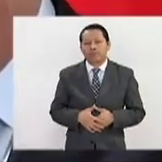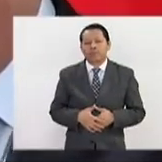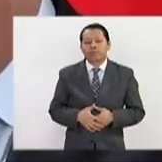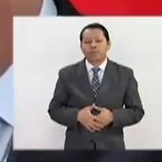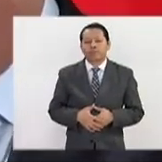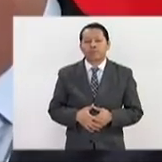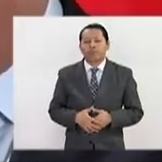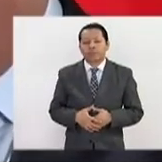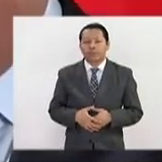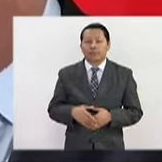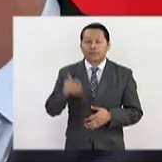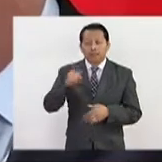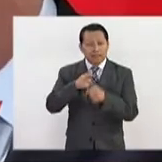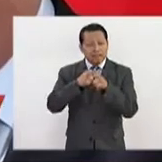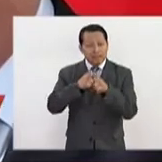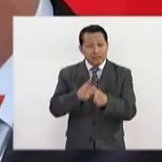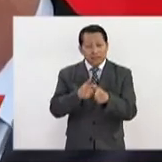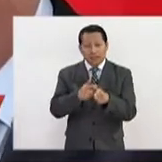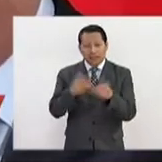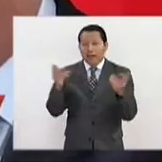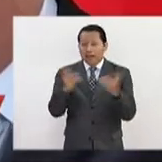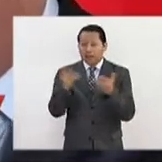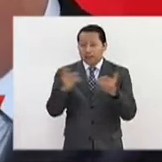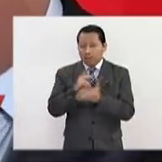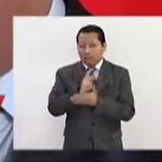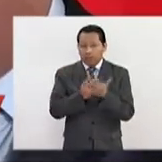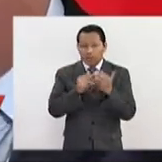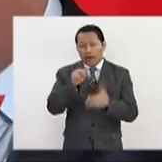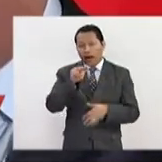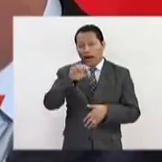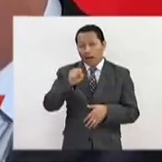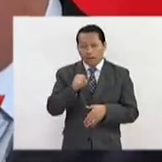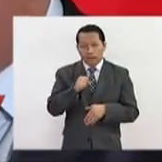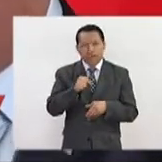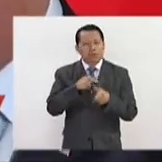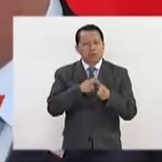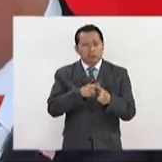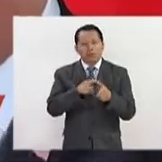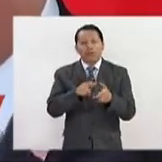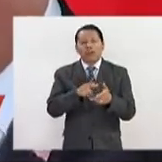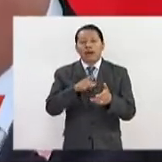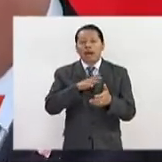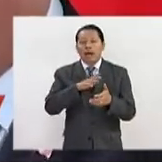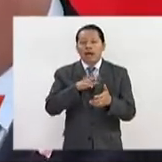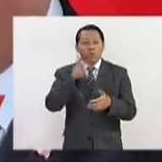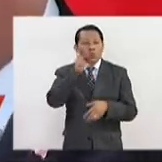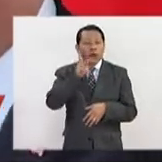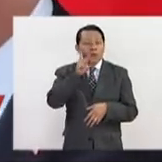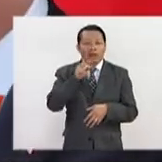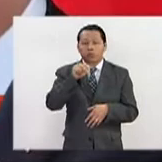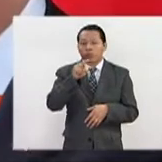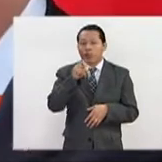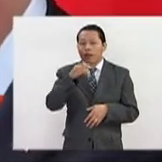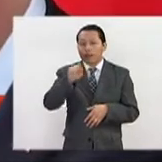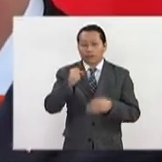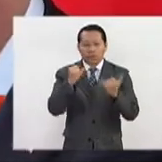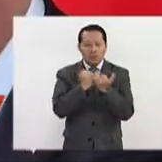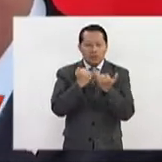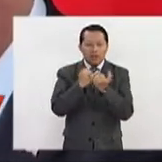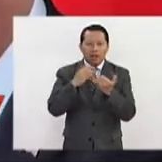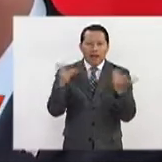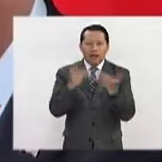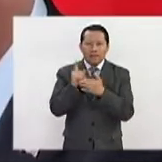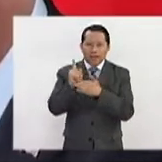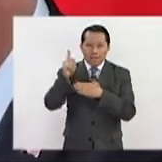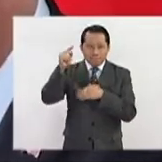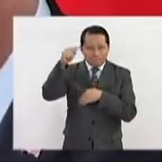El régimen continúa el desarrollo de su terrible programa de armas, incluyendo sus ilegales pruebas nucleares y sus indignantes lanzamientos de